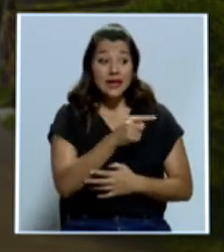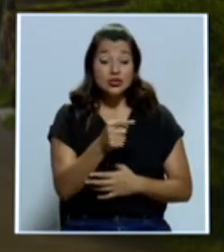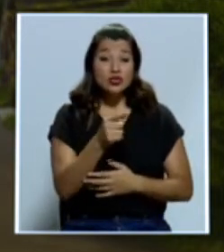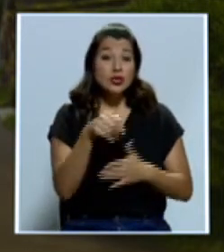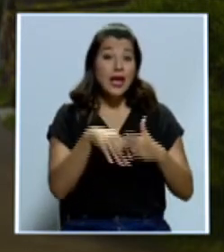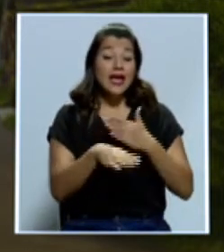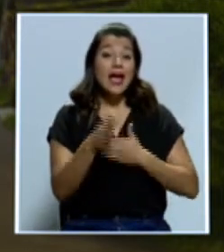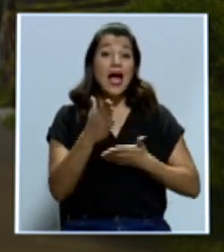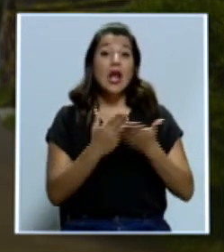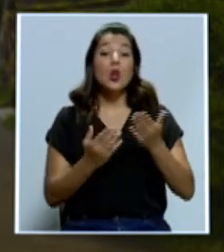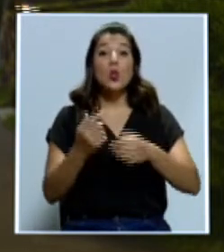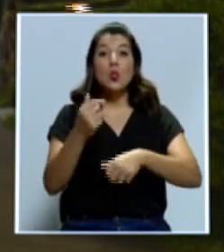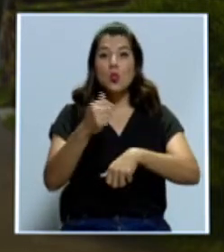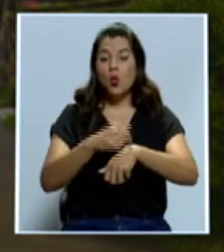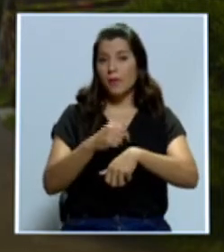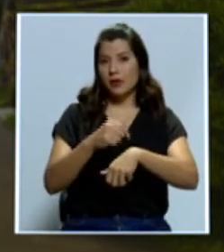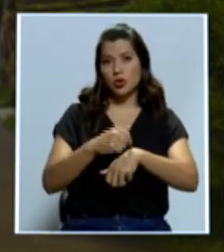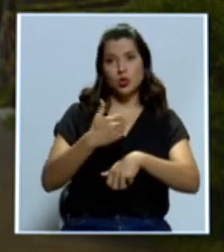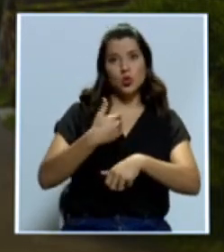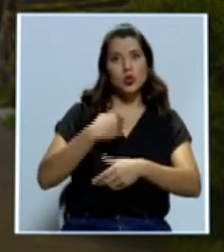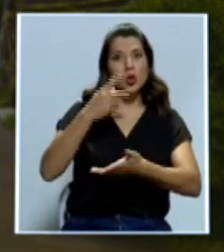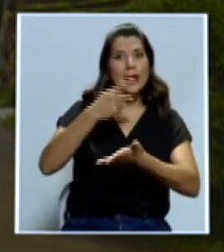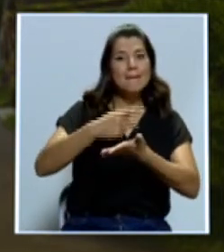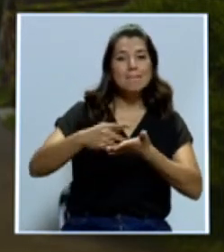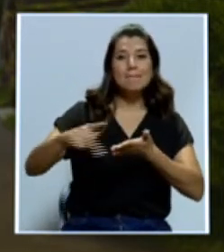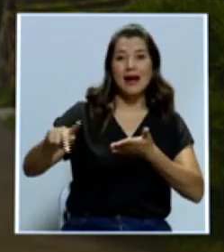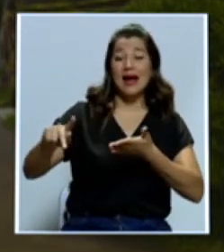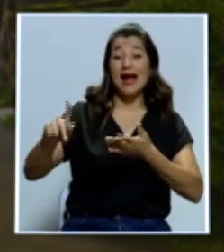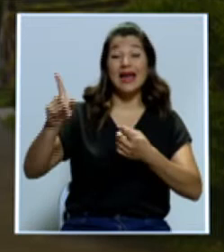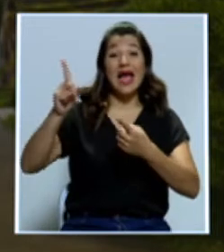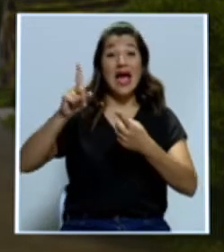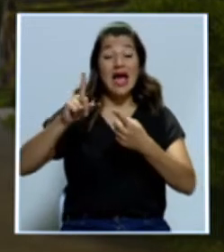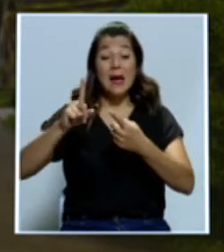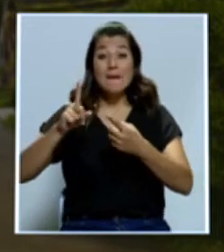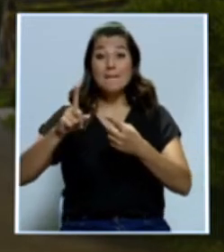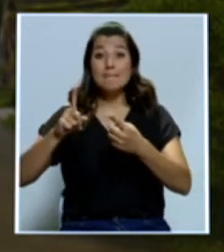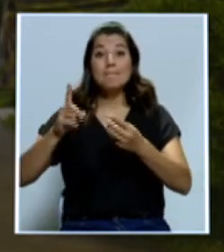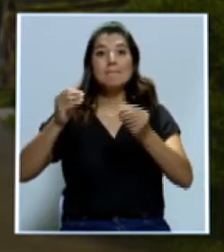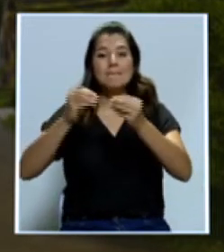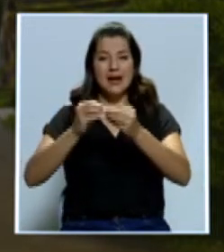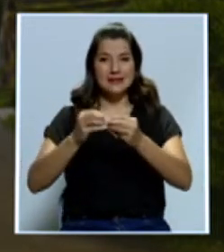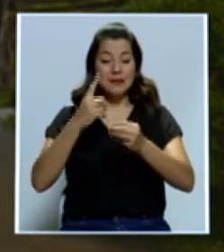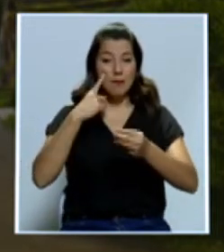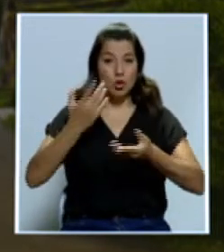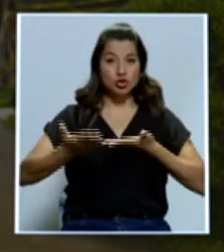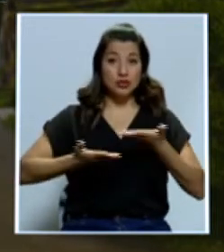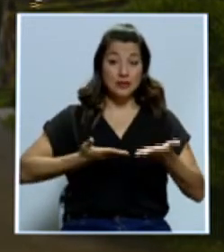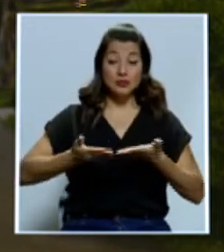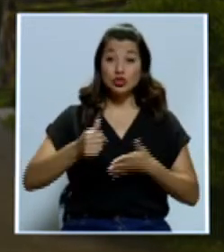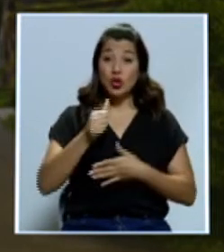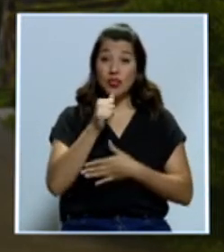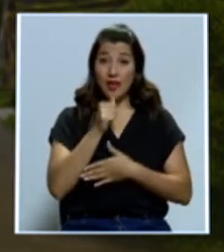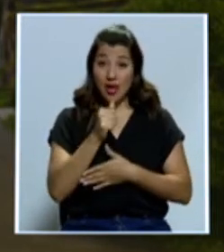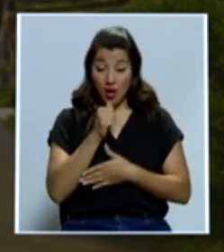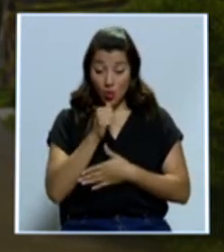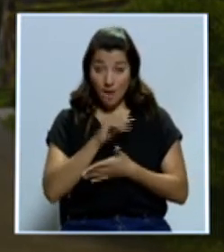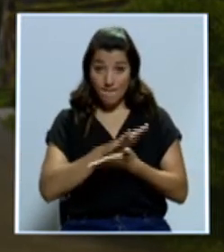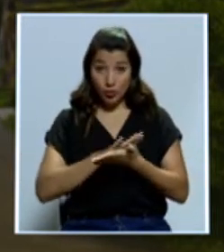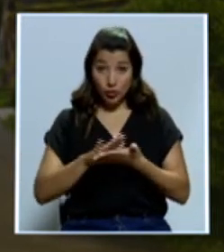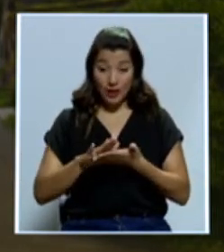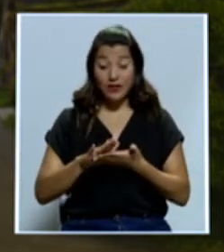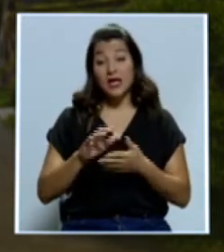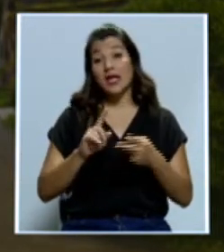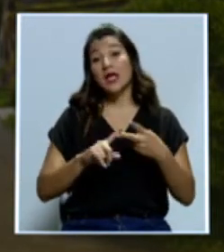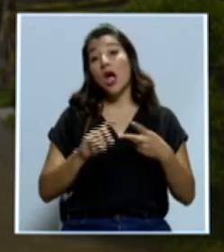momento hechos como, por ejemplo, que se cobrara de más el servicio de agua potable, o bien si